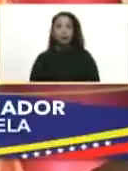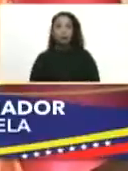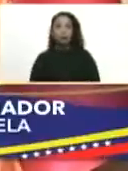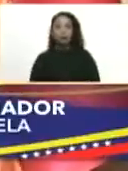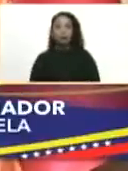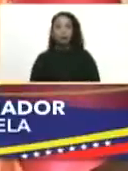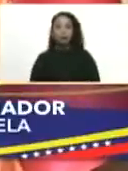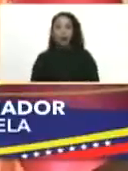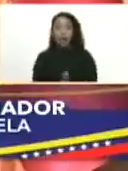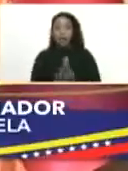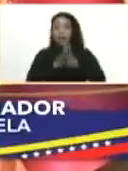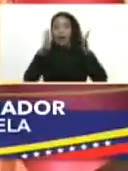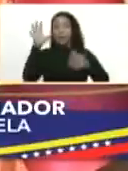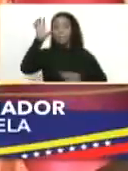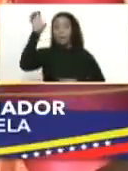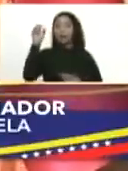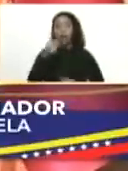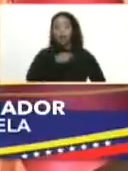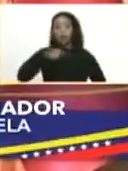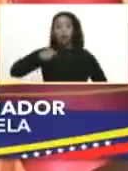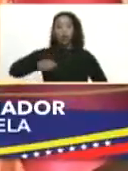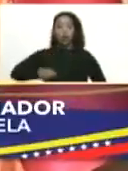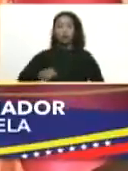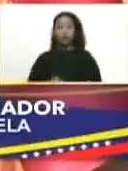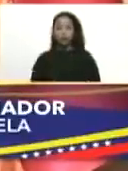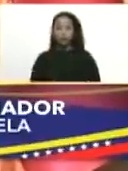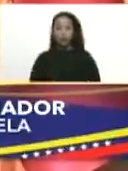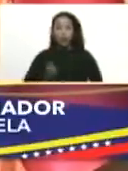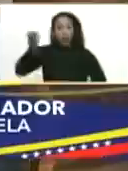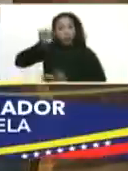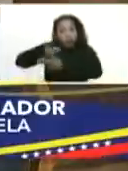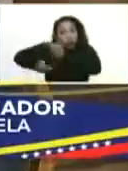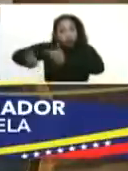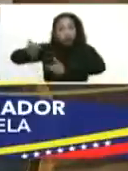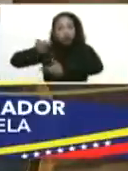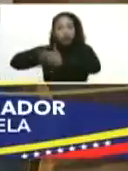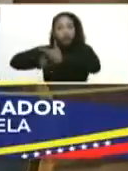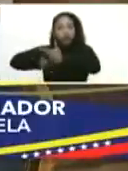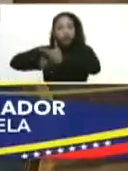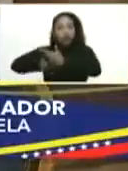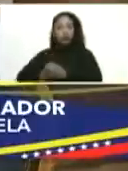con la gran patria china. En las relaciones